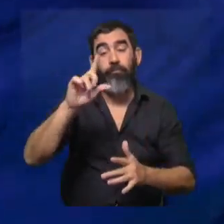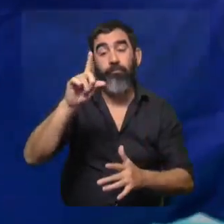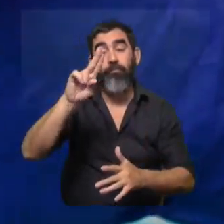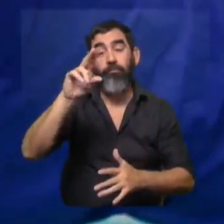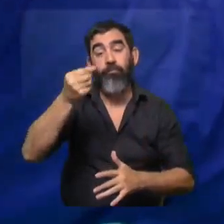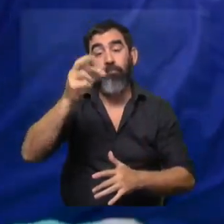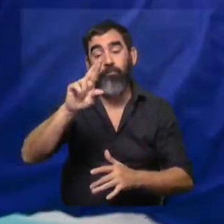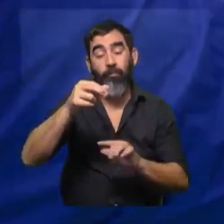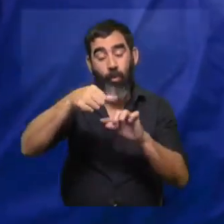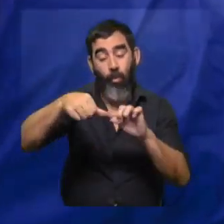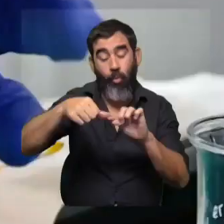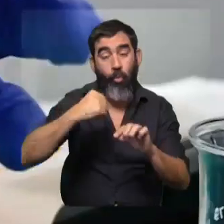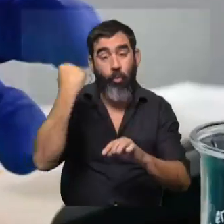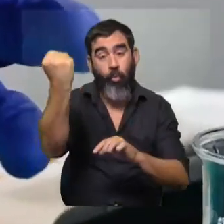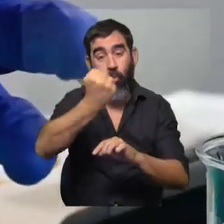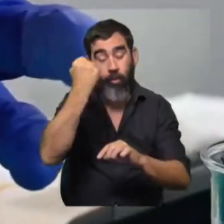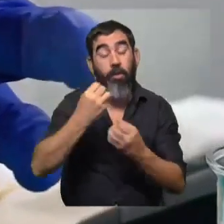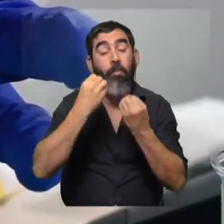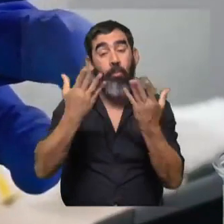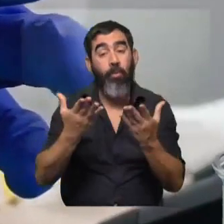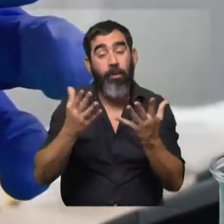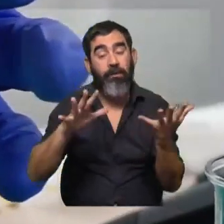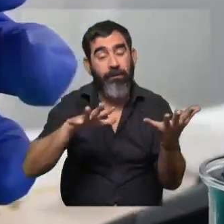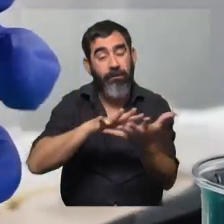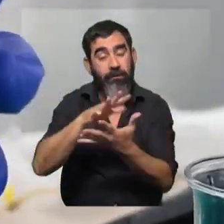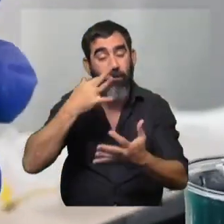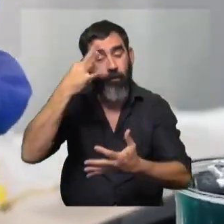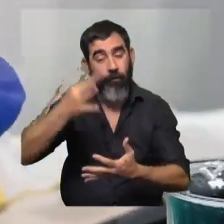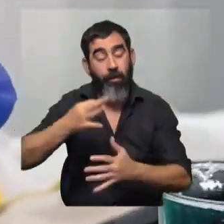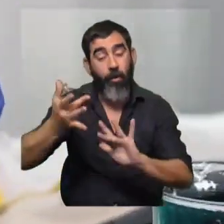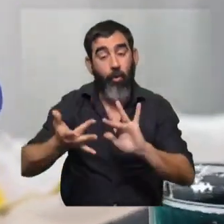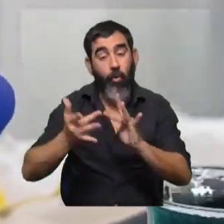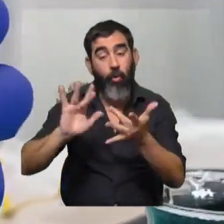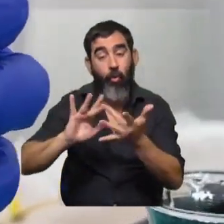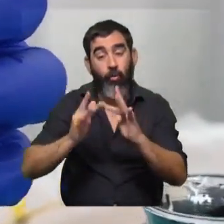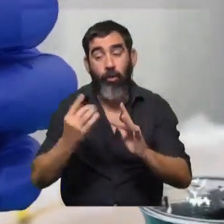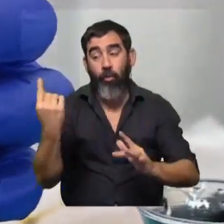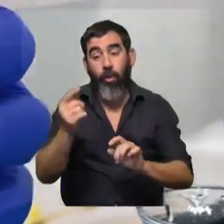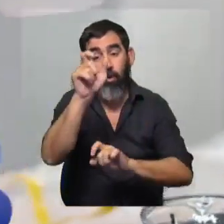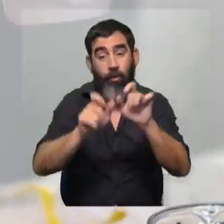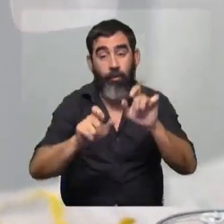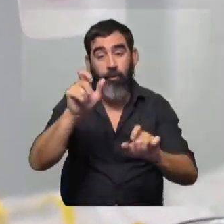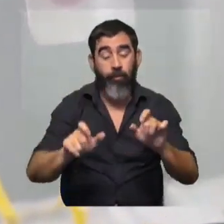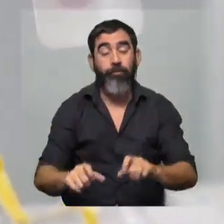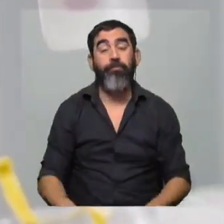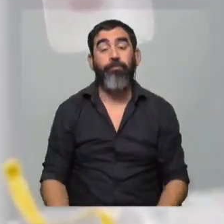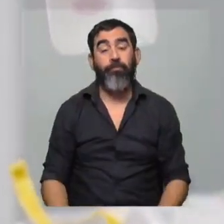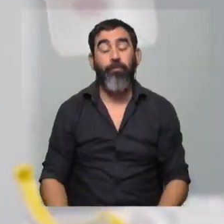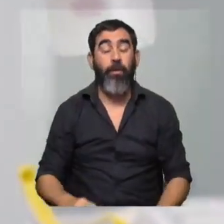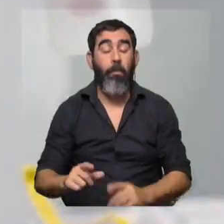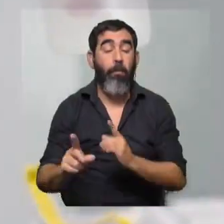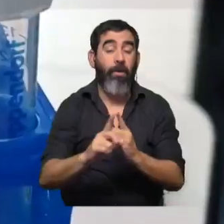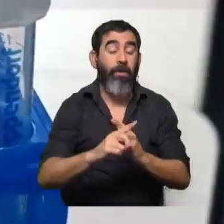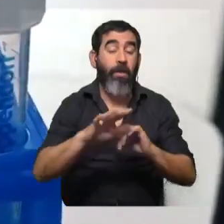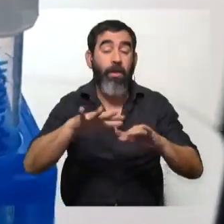como marcador es importante, ya que brinda panorama real sobre la exposición a la cual está sometido él o la paciente, niño o